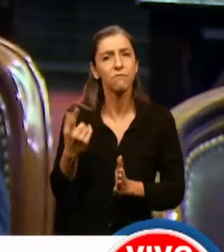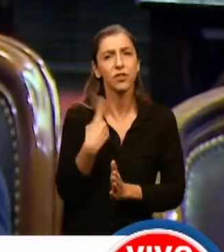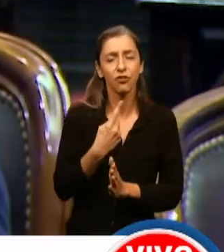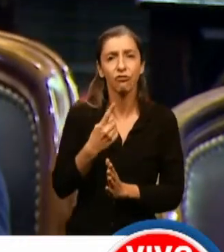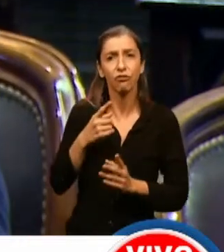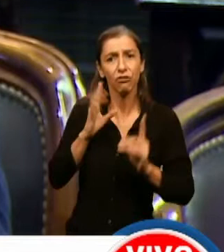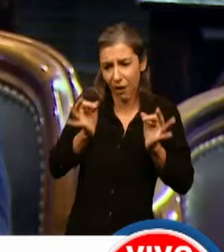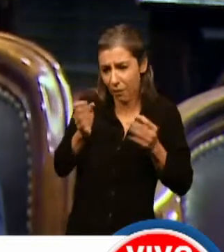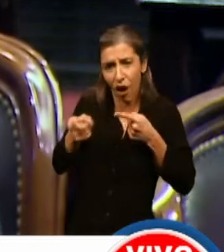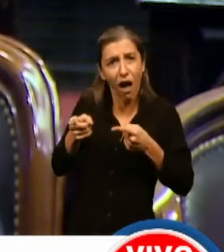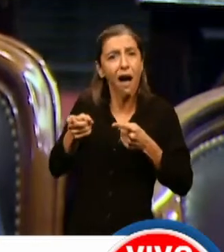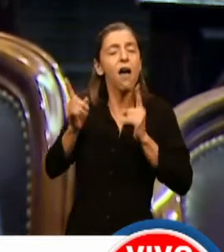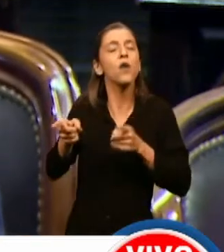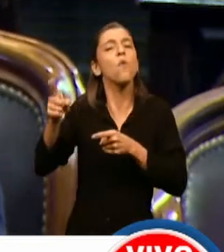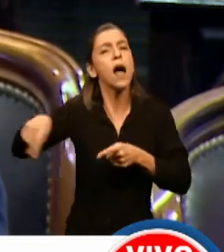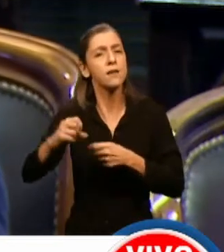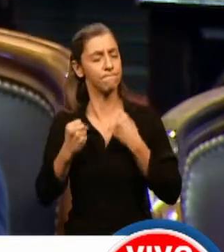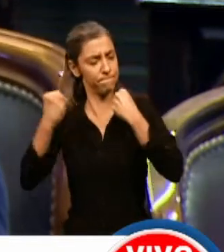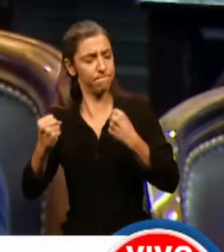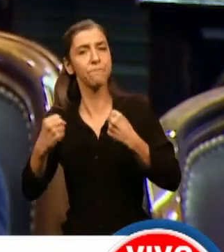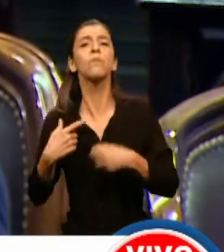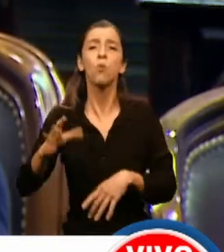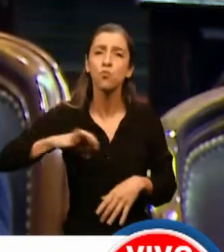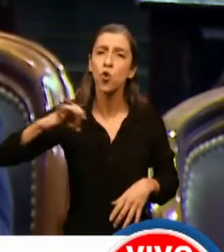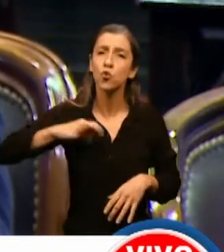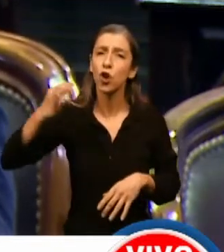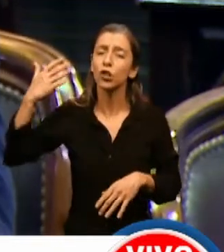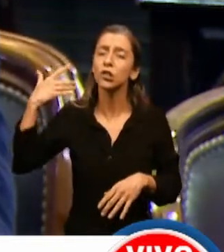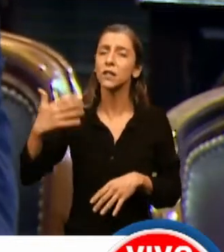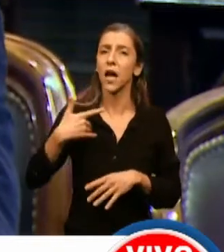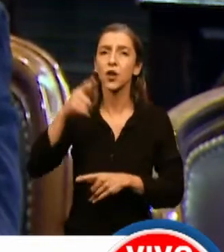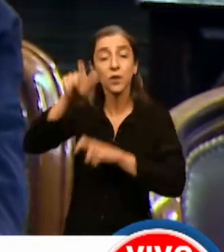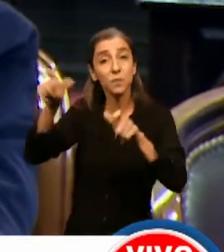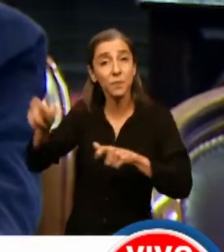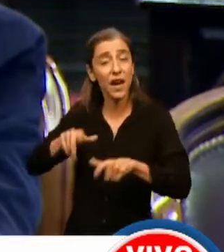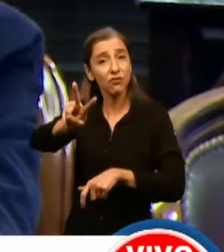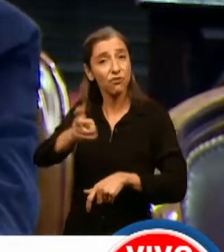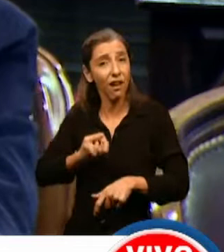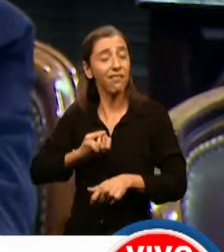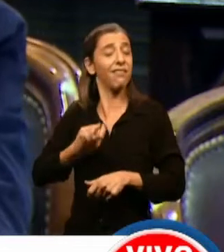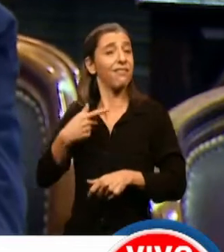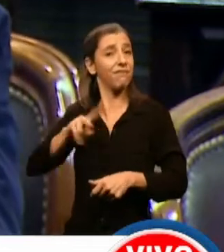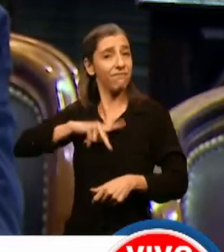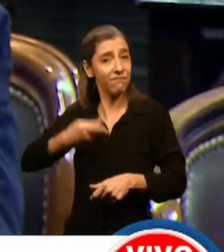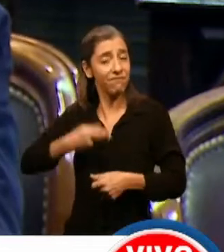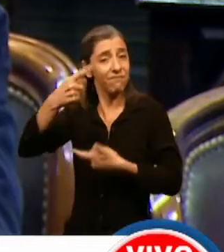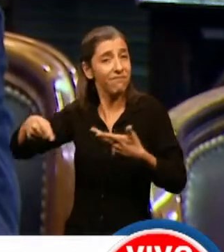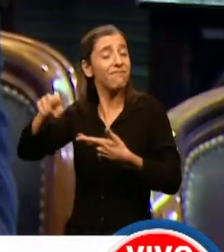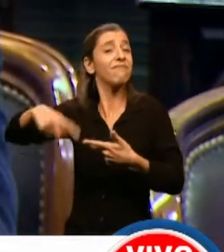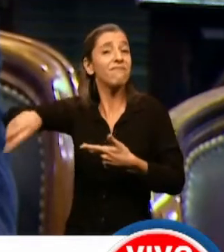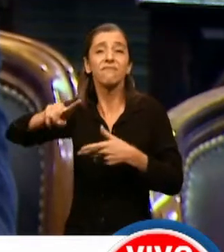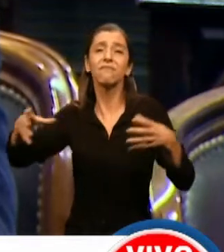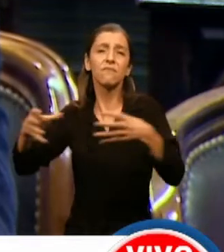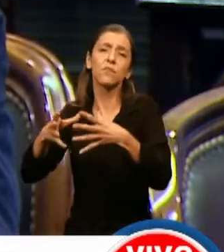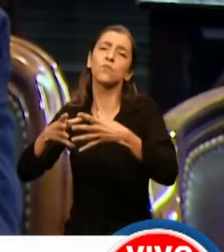años, las personas travestis, transexuales y transgéneros fueron tratadas como ciudadanas y